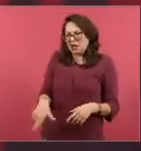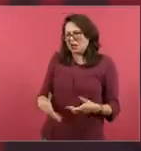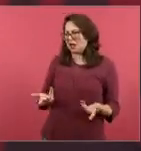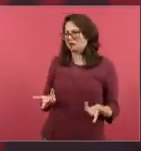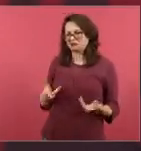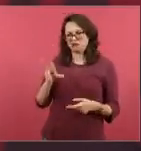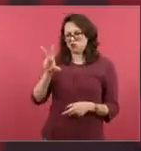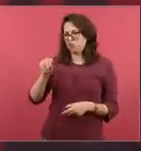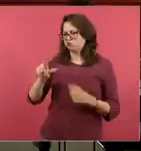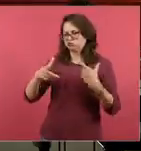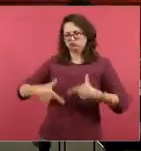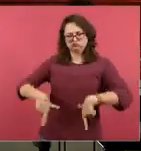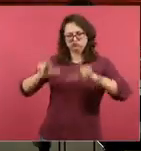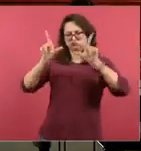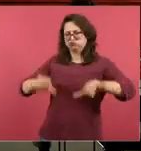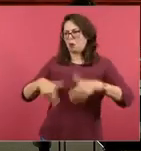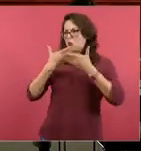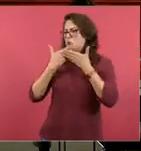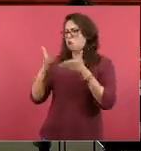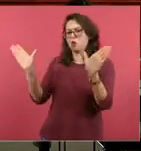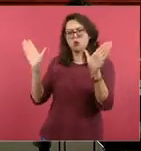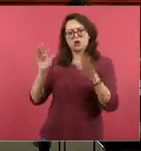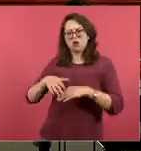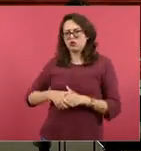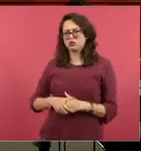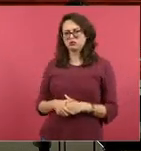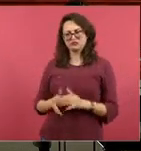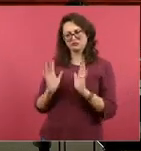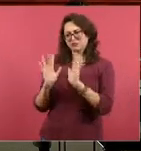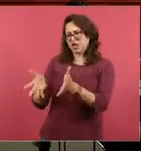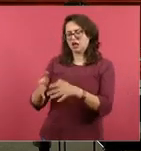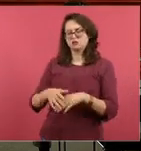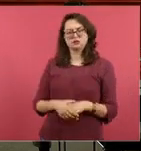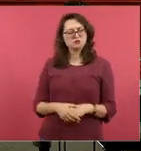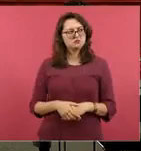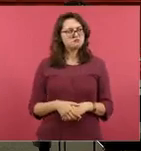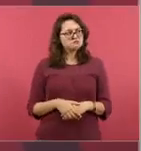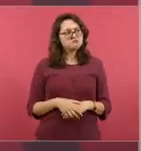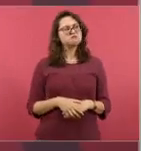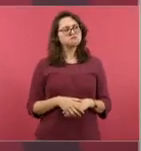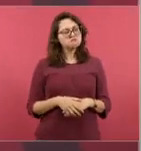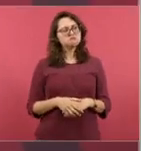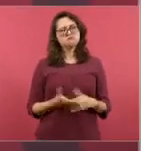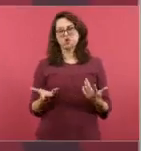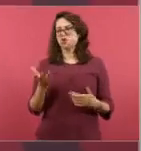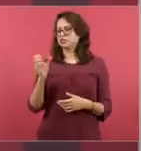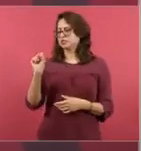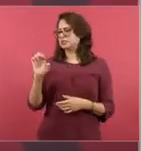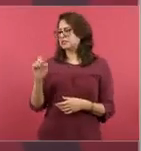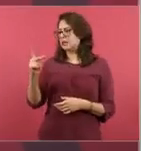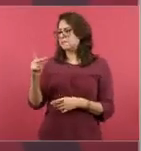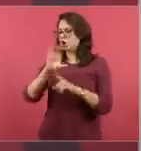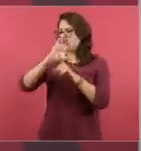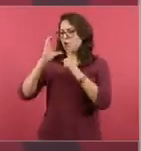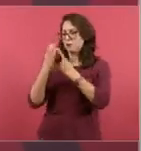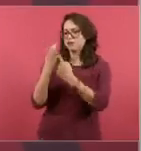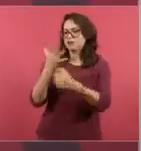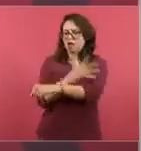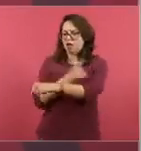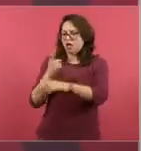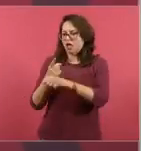lo que hicimos fue una reunión del Comité de Transparencia de la Secretaría de Educación Pública para